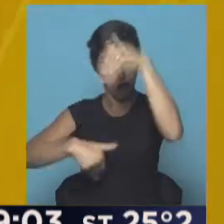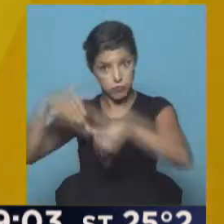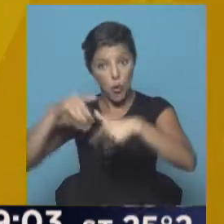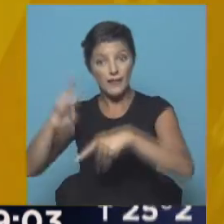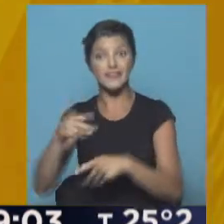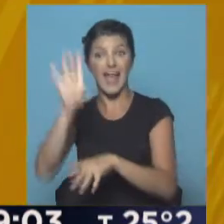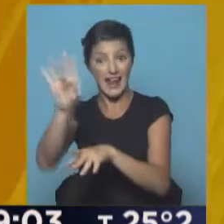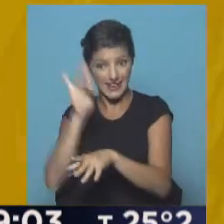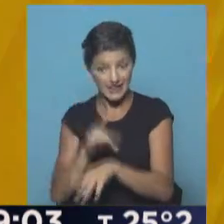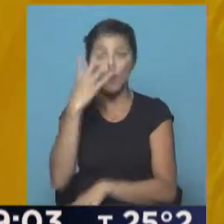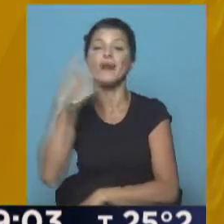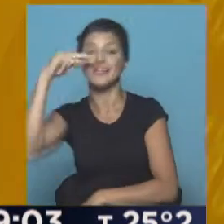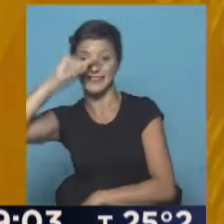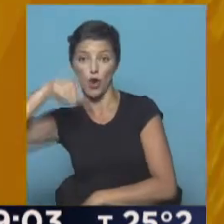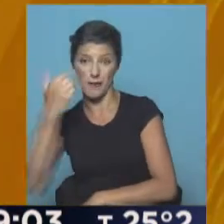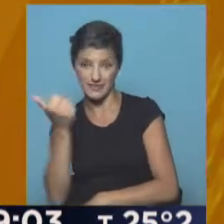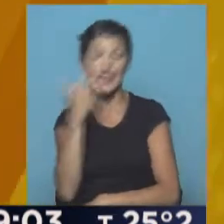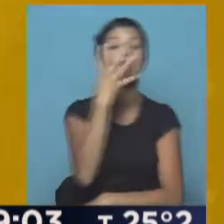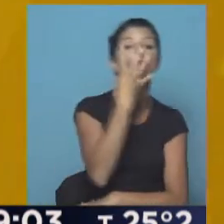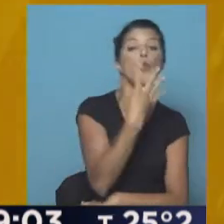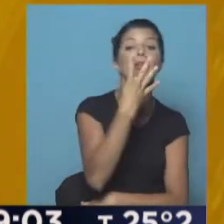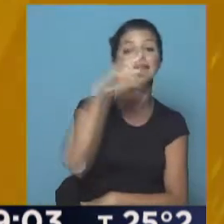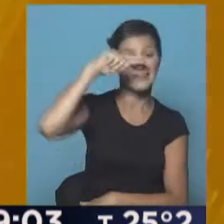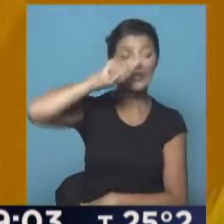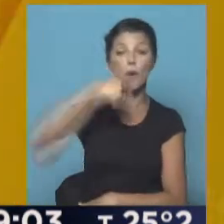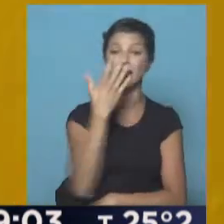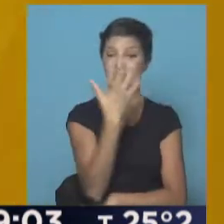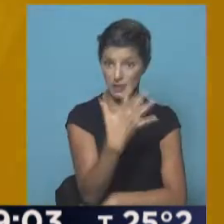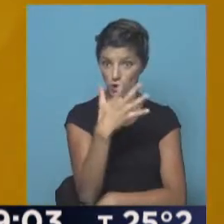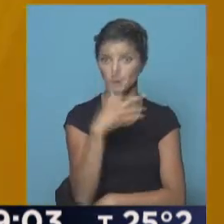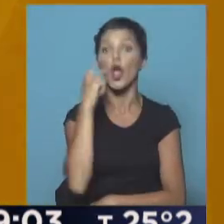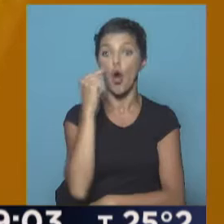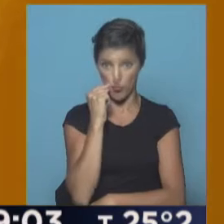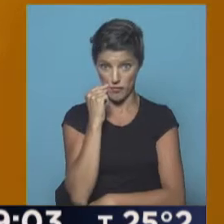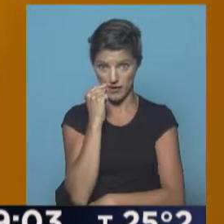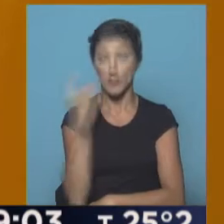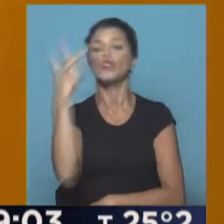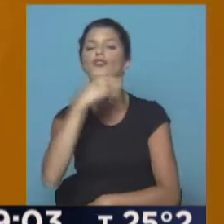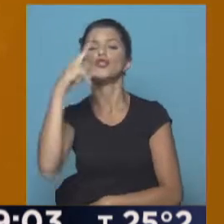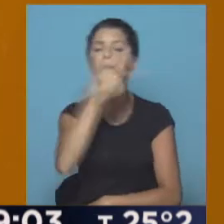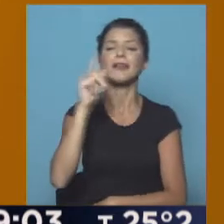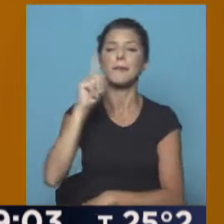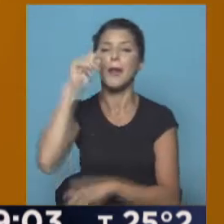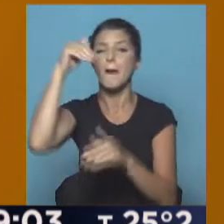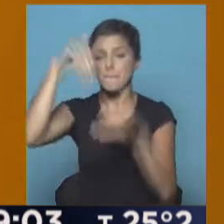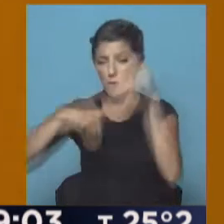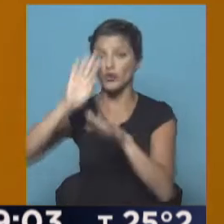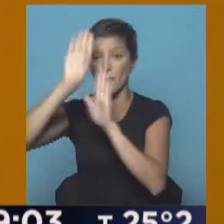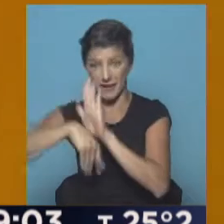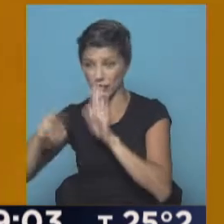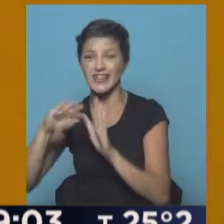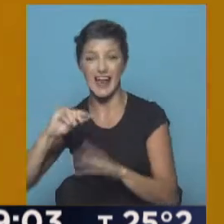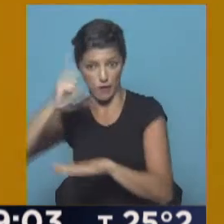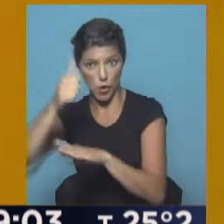47,6% a 47,5% de Donald Trump. Una diferencia de 220.000 votos. Y también es importante destacar que